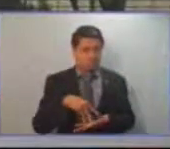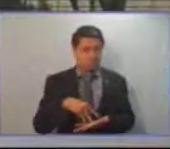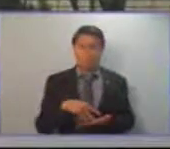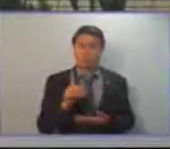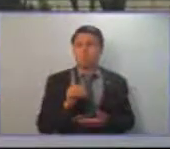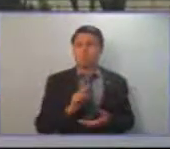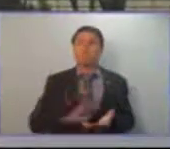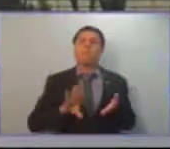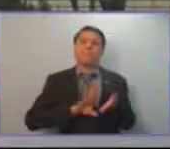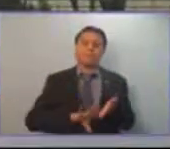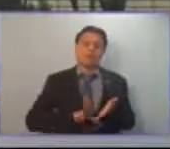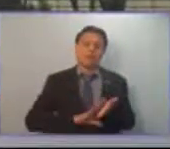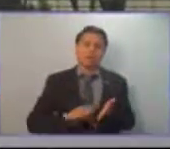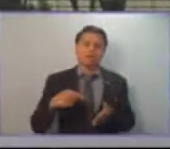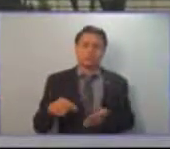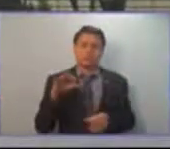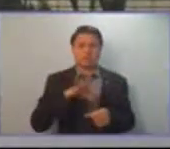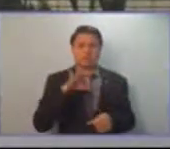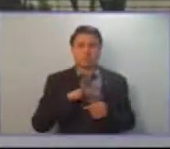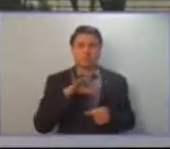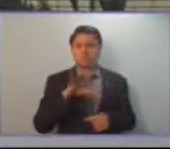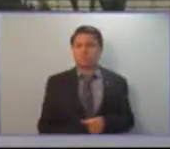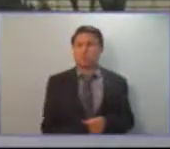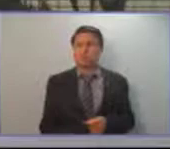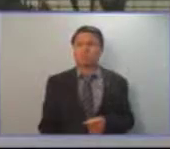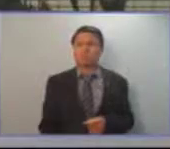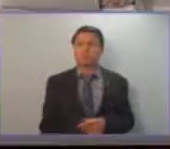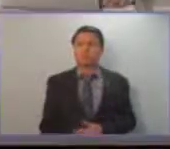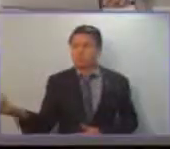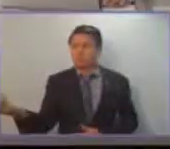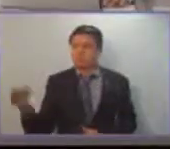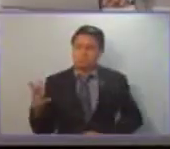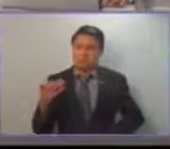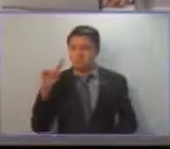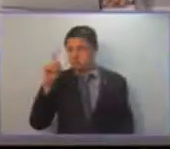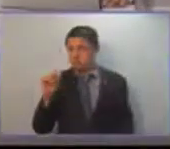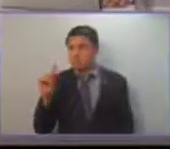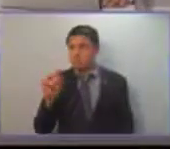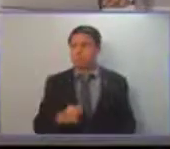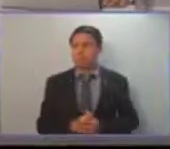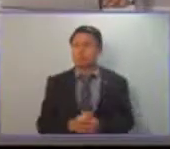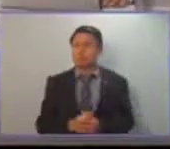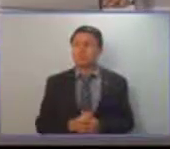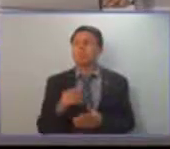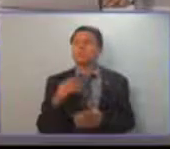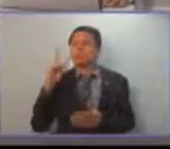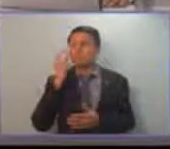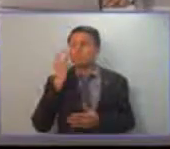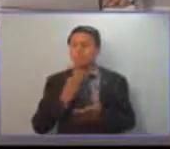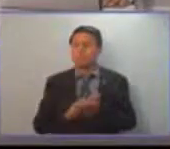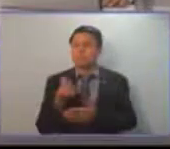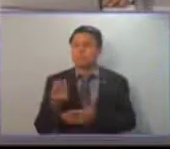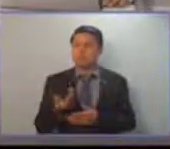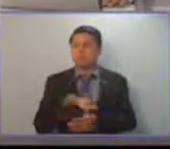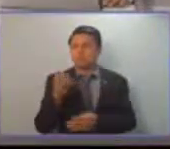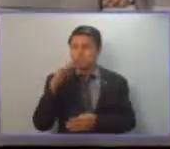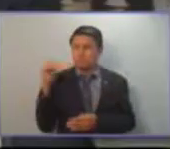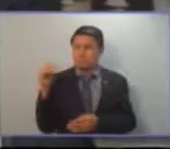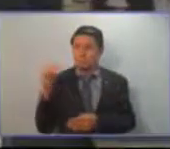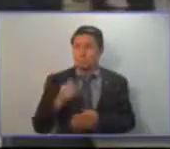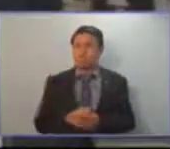estar permanentemente en elecciones. Eso es lo que le iba a preguntar, el hecho, ¿qué significa para la economía del país,